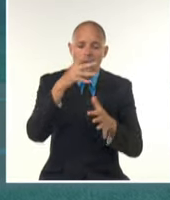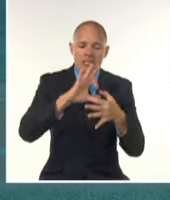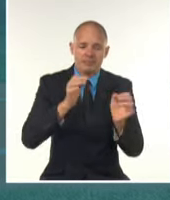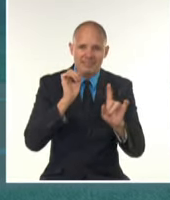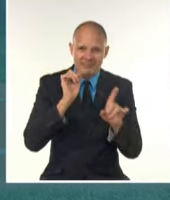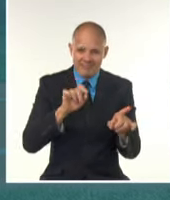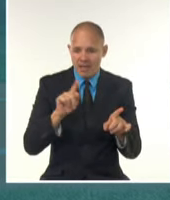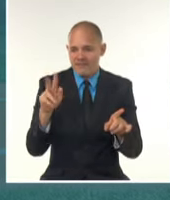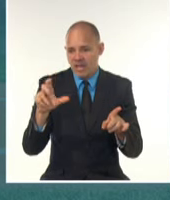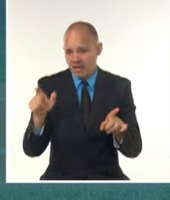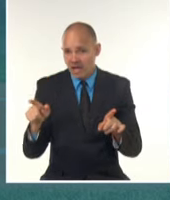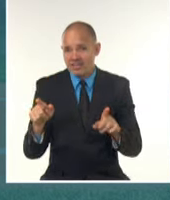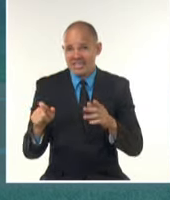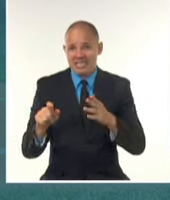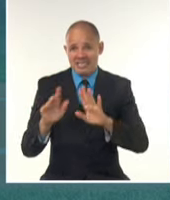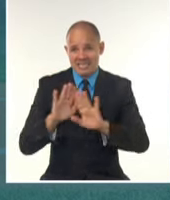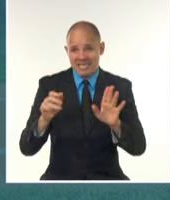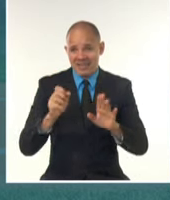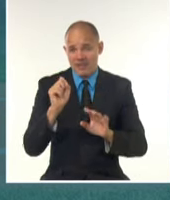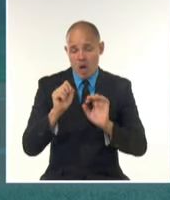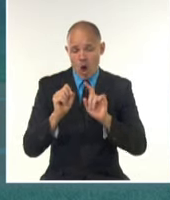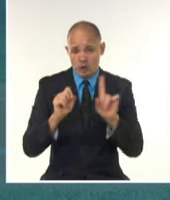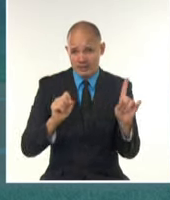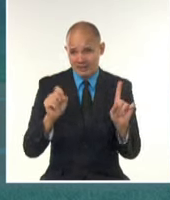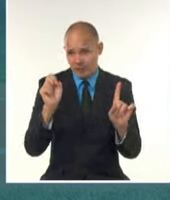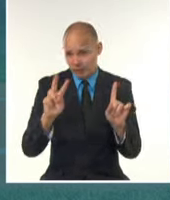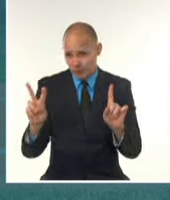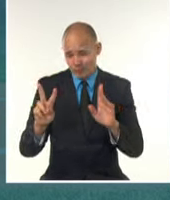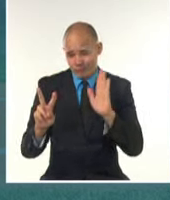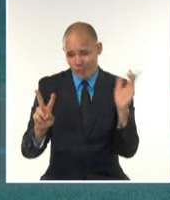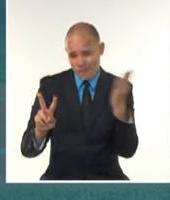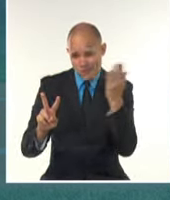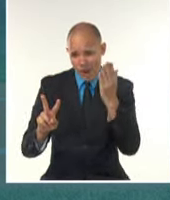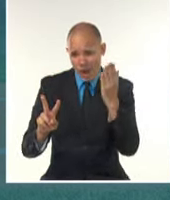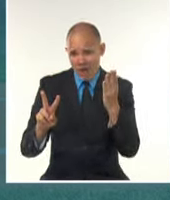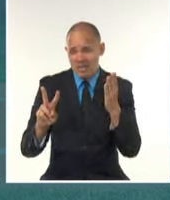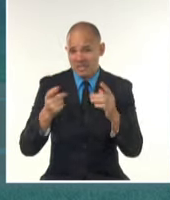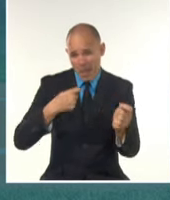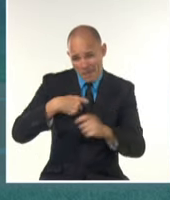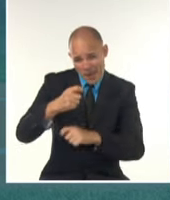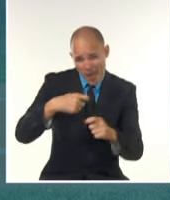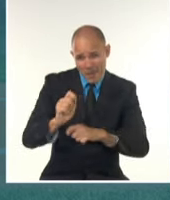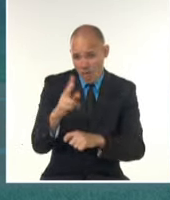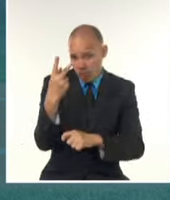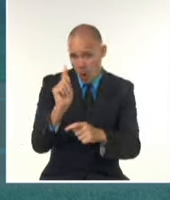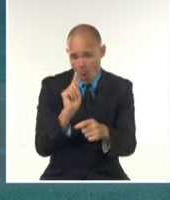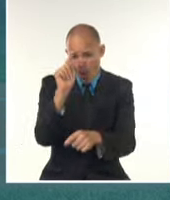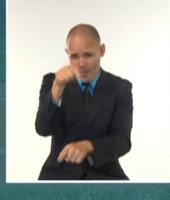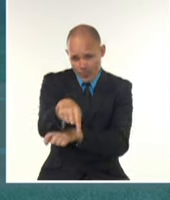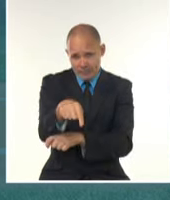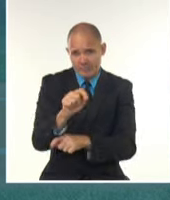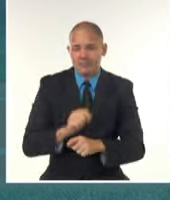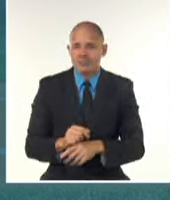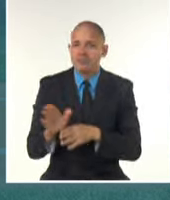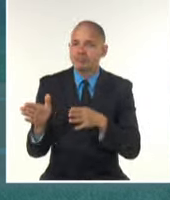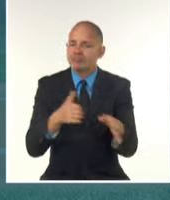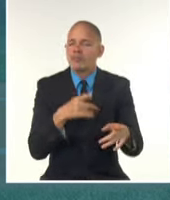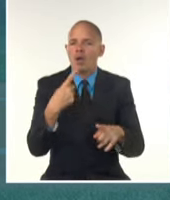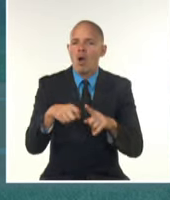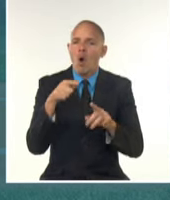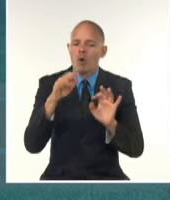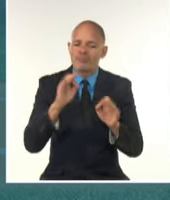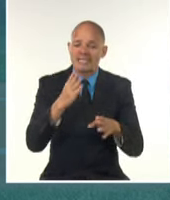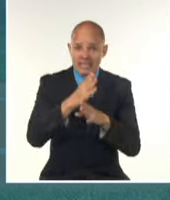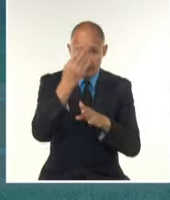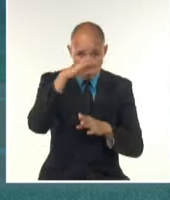Osbel Pacheco, José Antonio Jiménez y Joan Moreno la sacaron del parque. Este último con las bases llenas. Por último, Santiago dispuso en